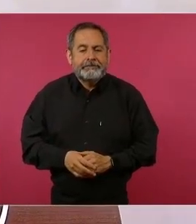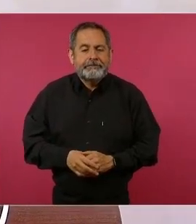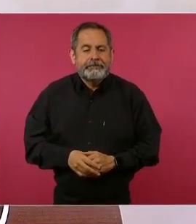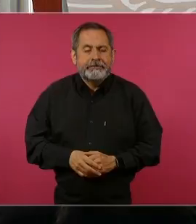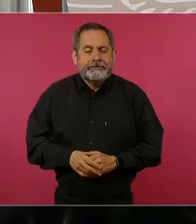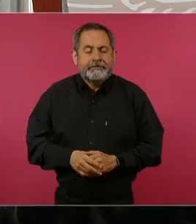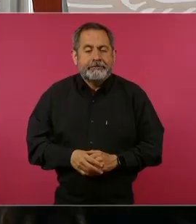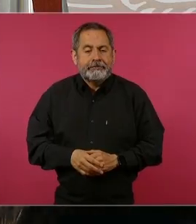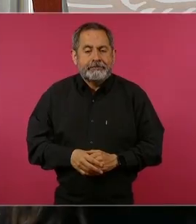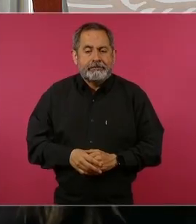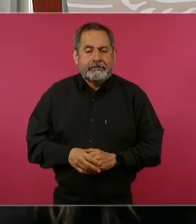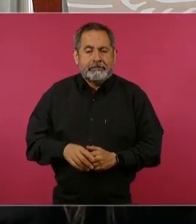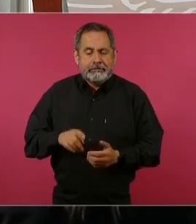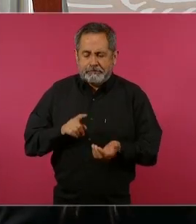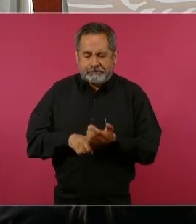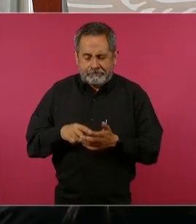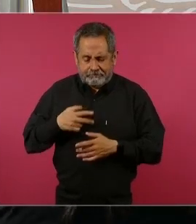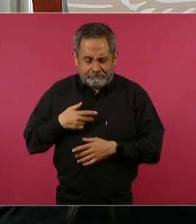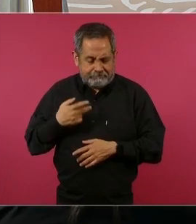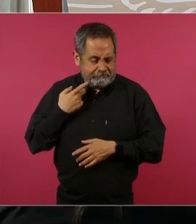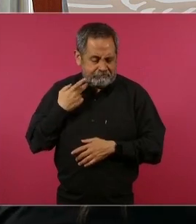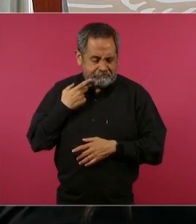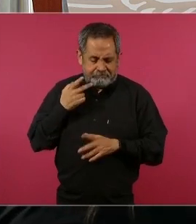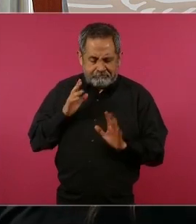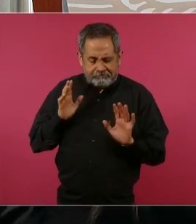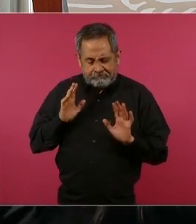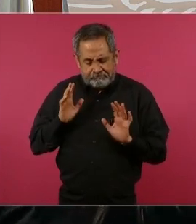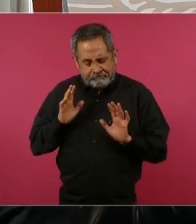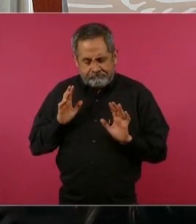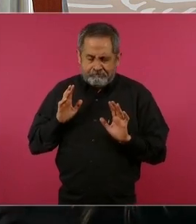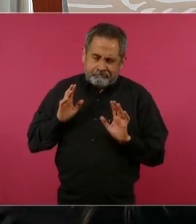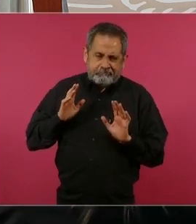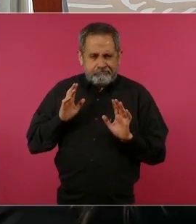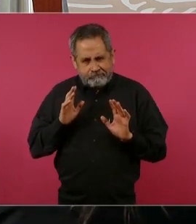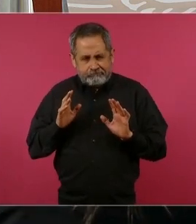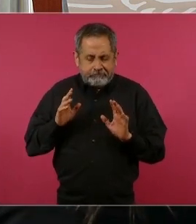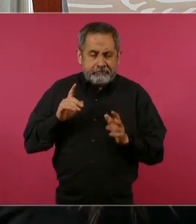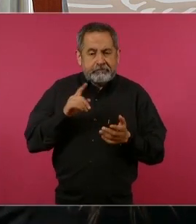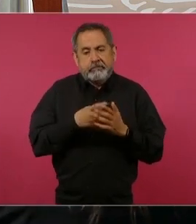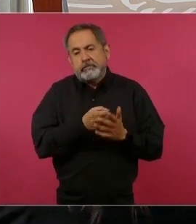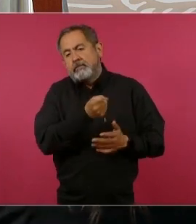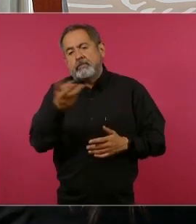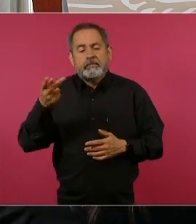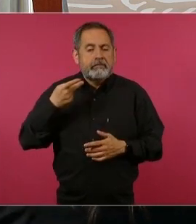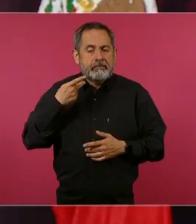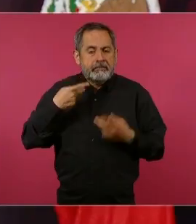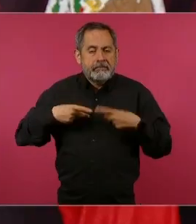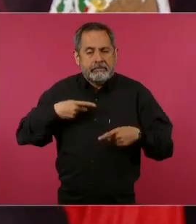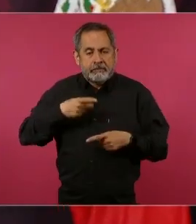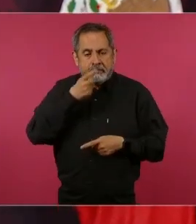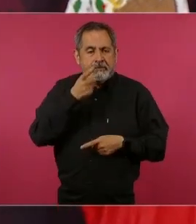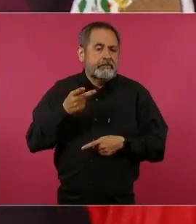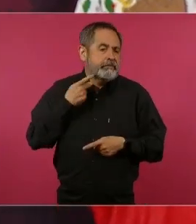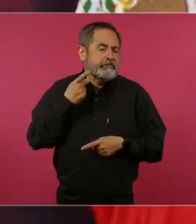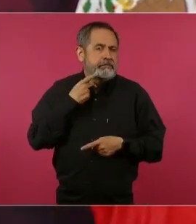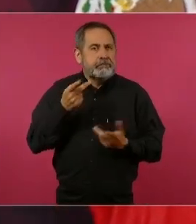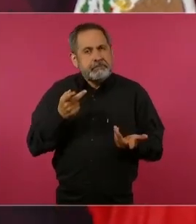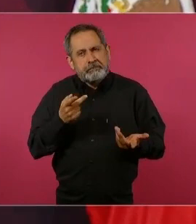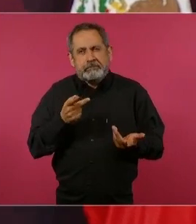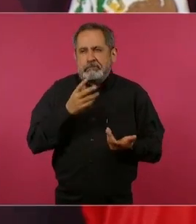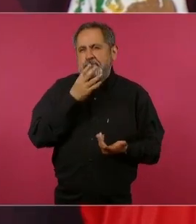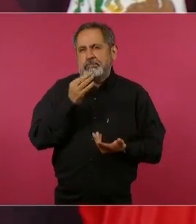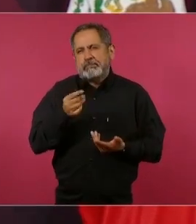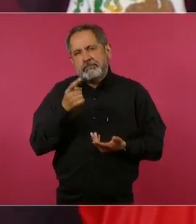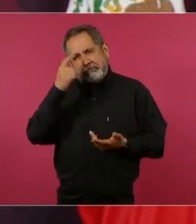política, no estoy muy de acuerdo con esa definición, pero hay quienes dicen de manera sencilla